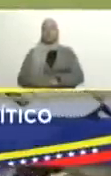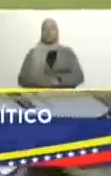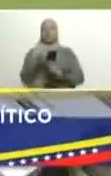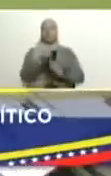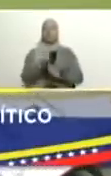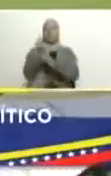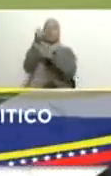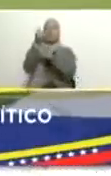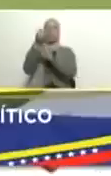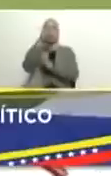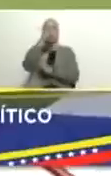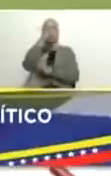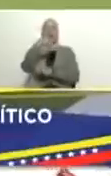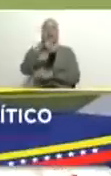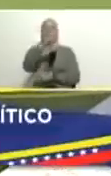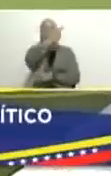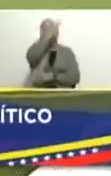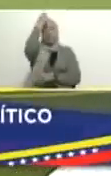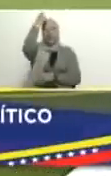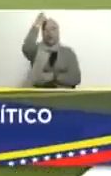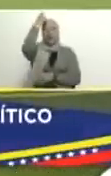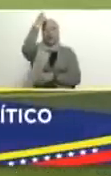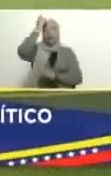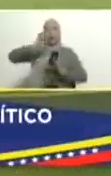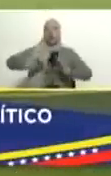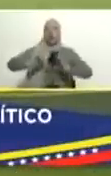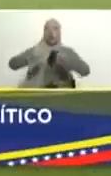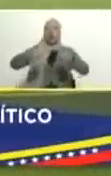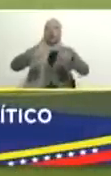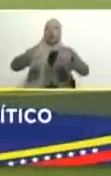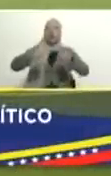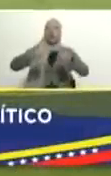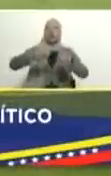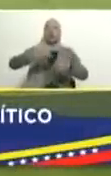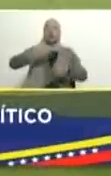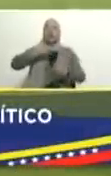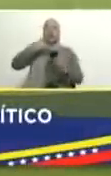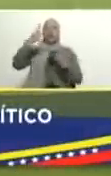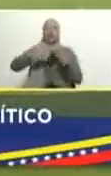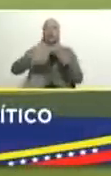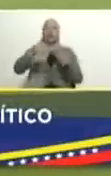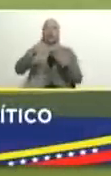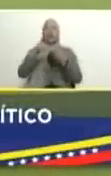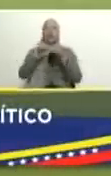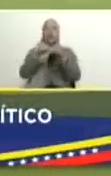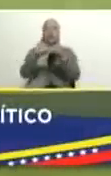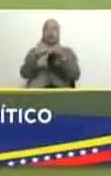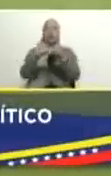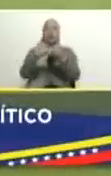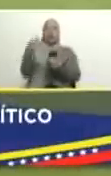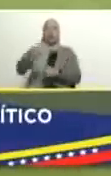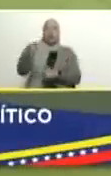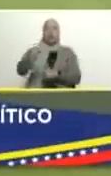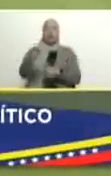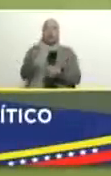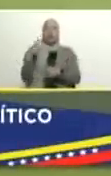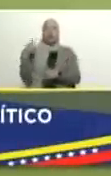liderados por Diosdado Cabello Rondón, que va a empezar hoy el programa un poco más tarde, porque no se puede jubilar de esta